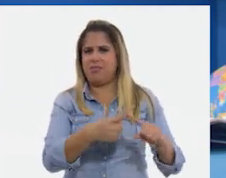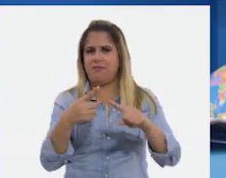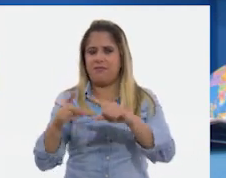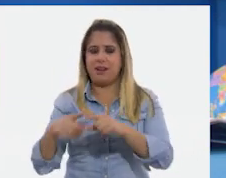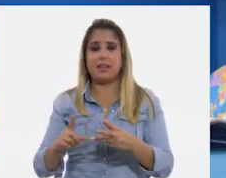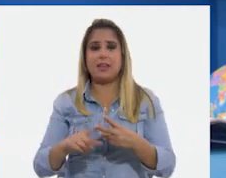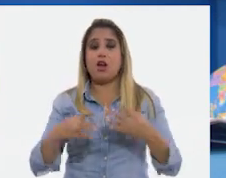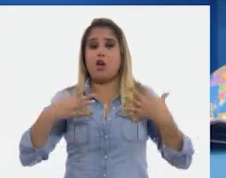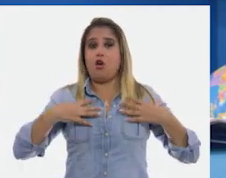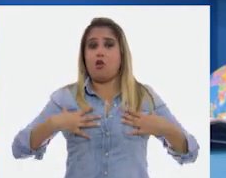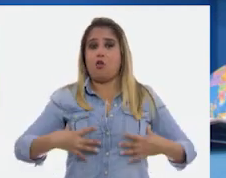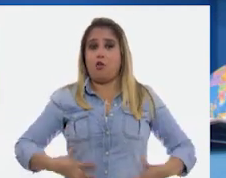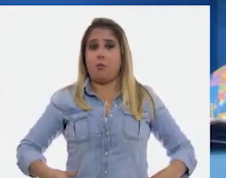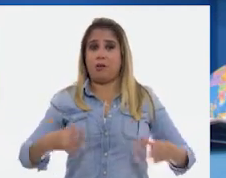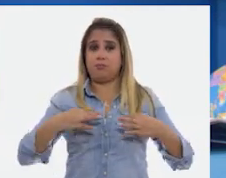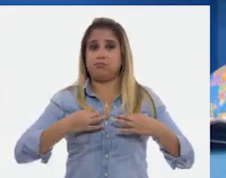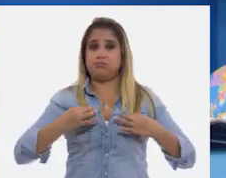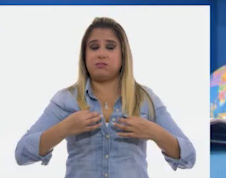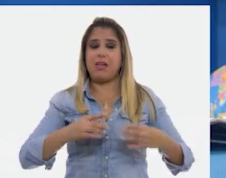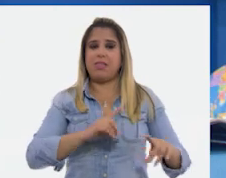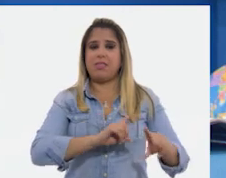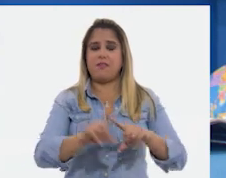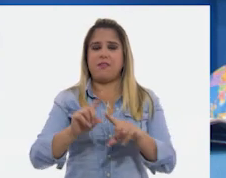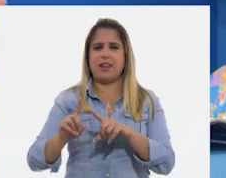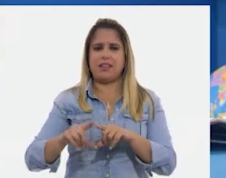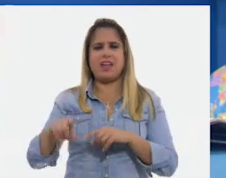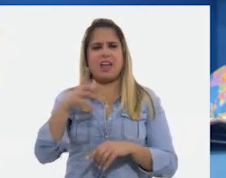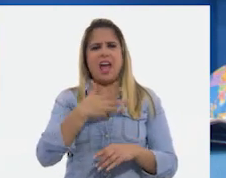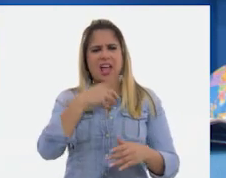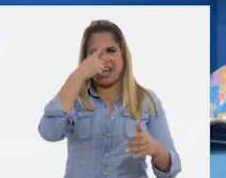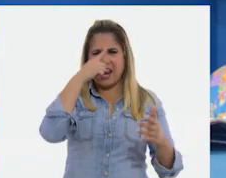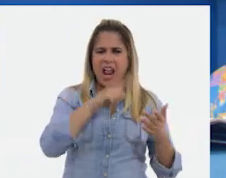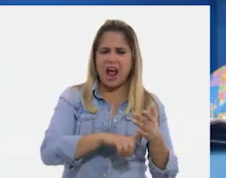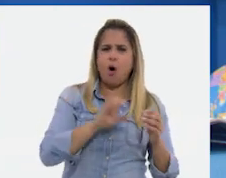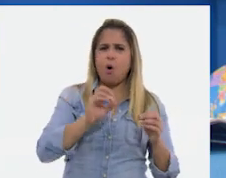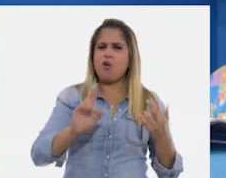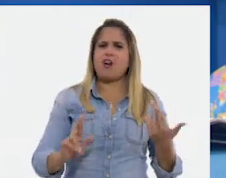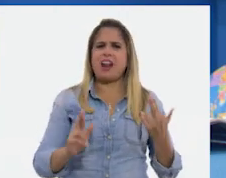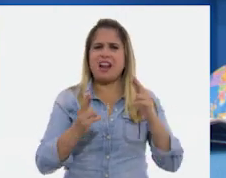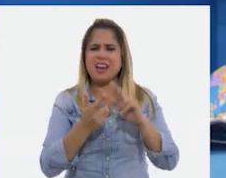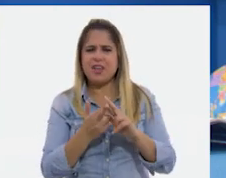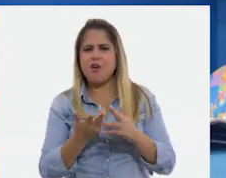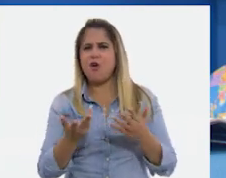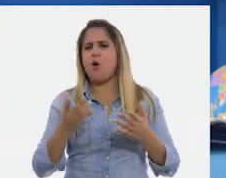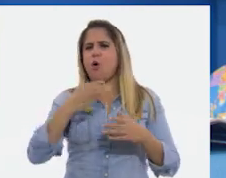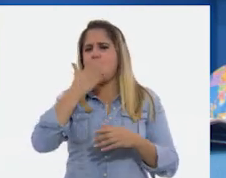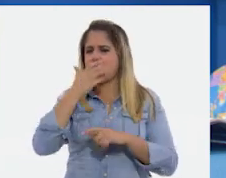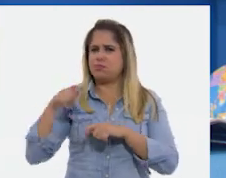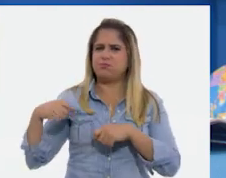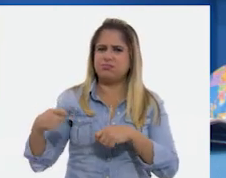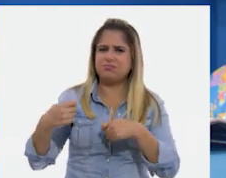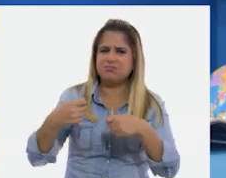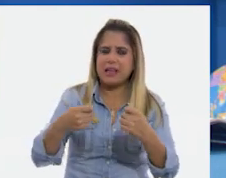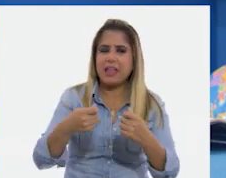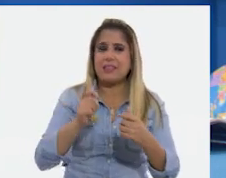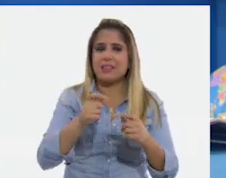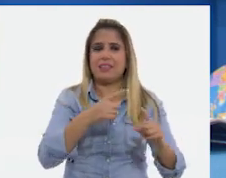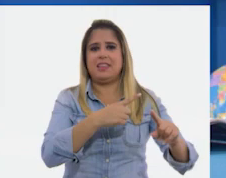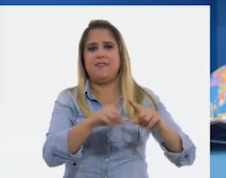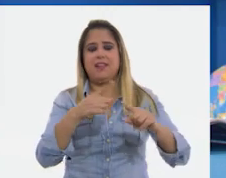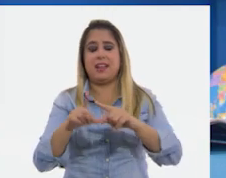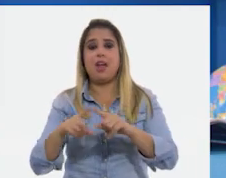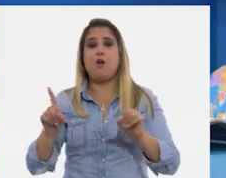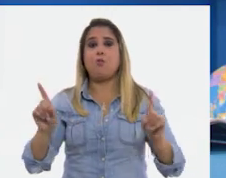Vestimos de alguna manera. Tenemos creencias o una religión. Nos gusta un cierto tipo de música